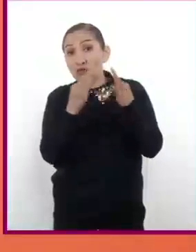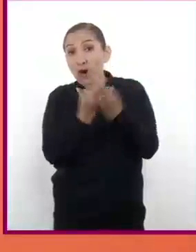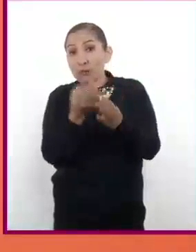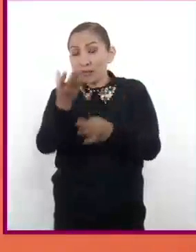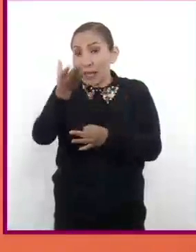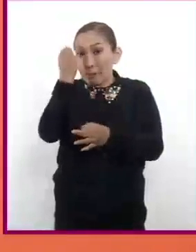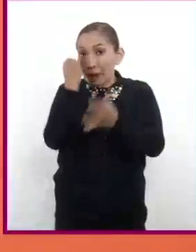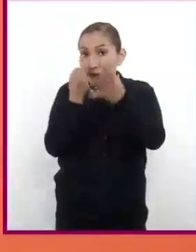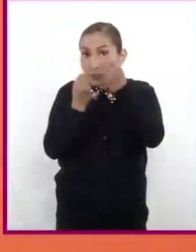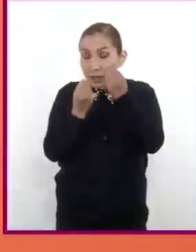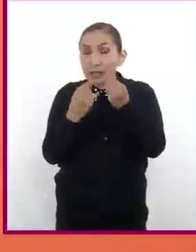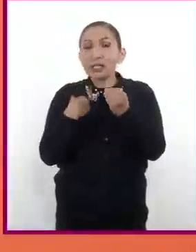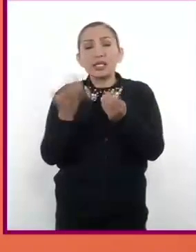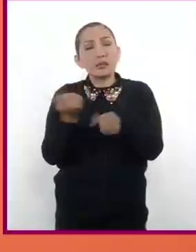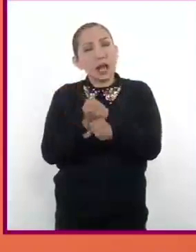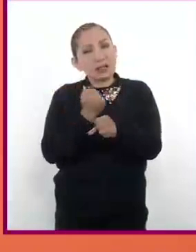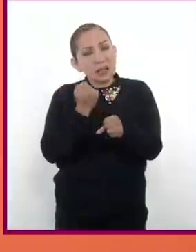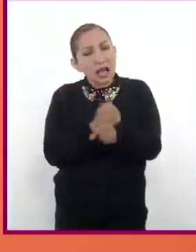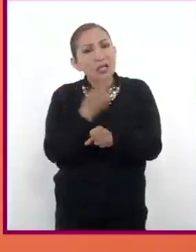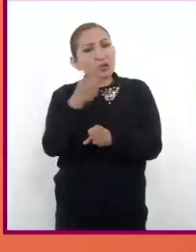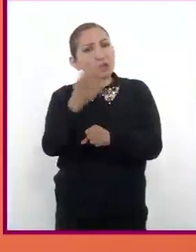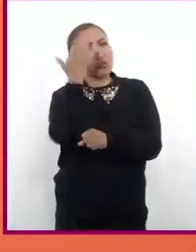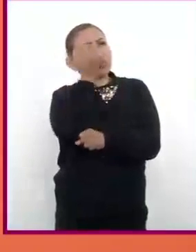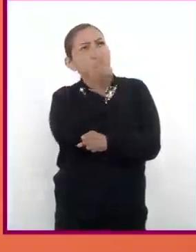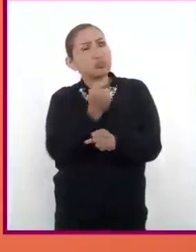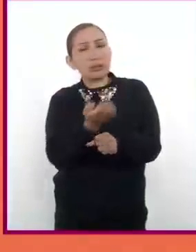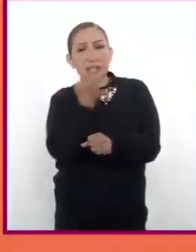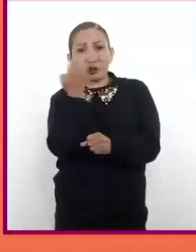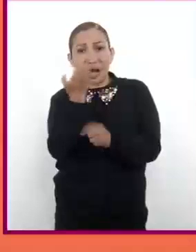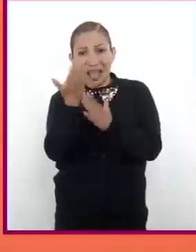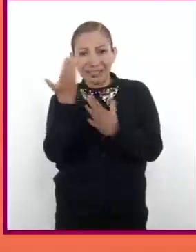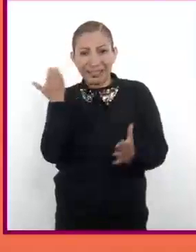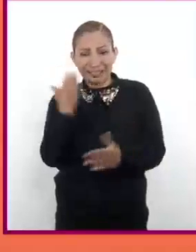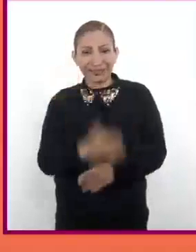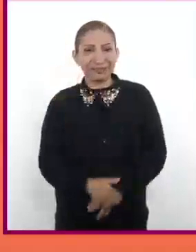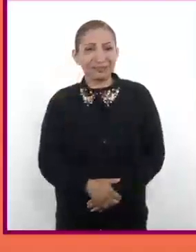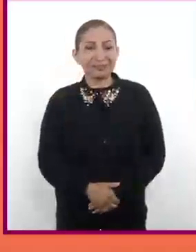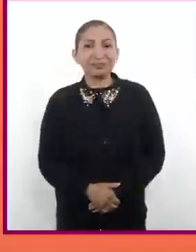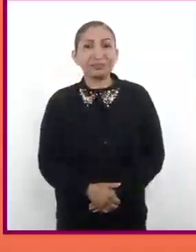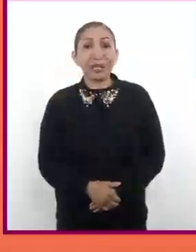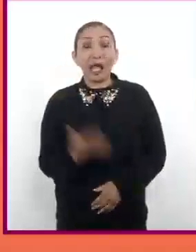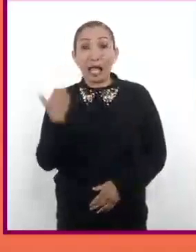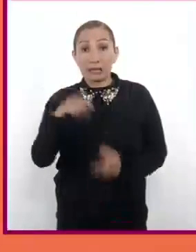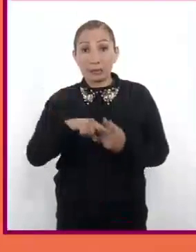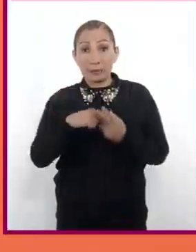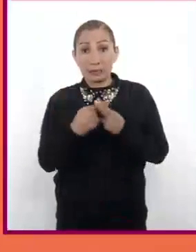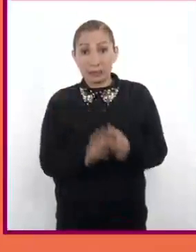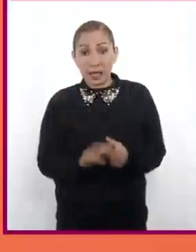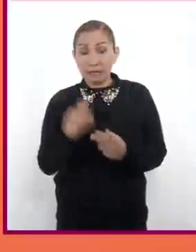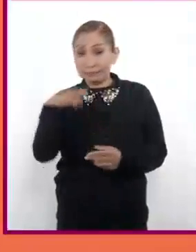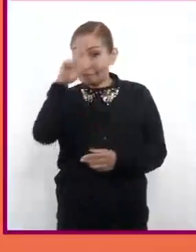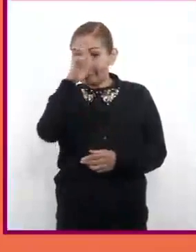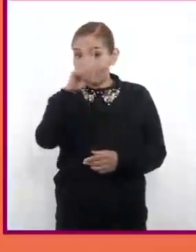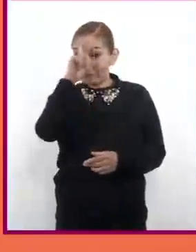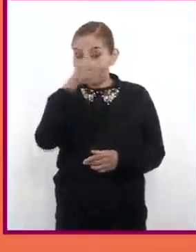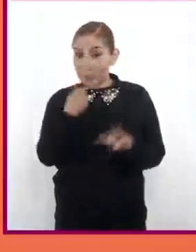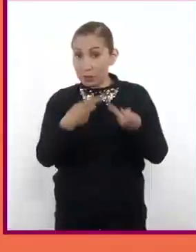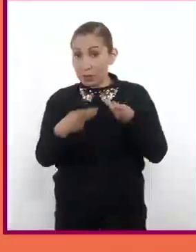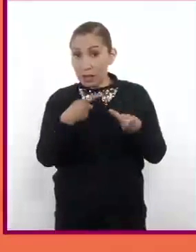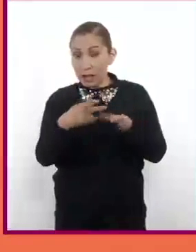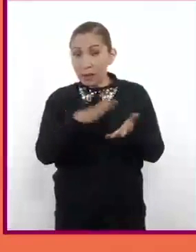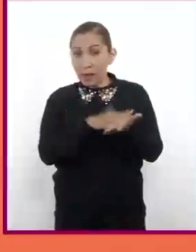de aprendizaje y poner en práctica sus habilidades escolares. Antes de iniciar, les recomendamos tener a la